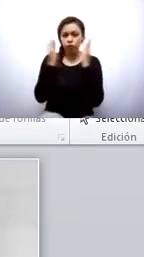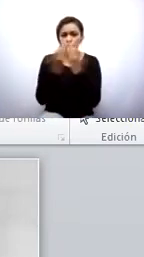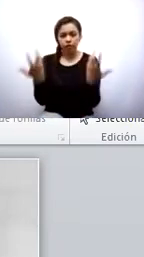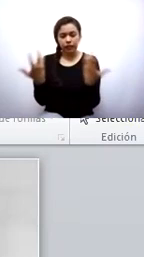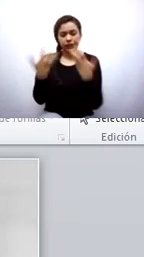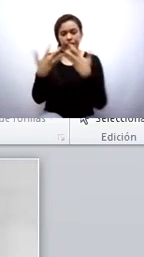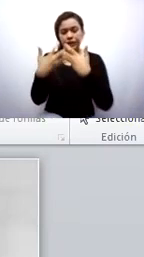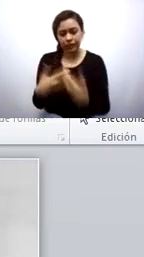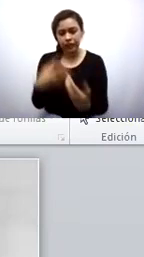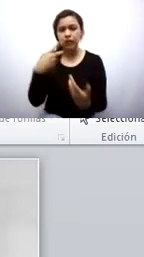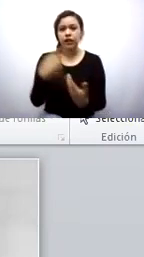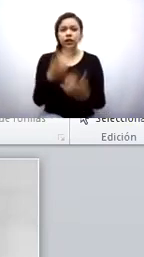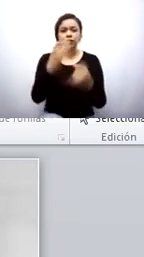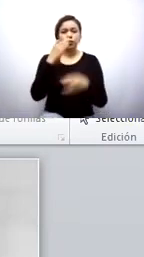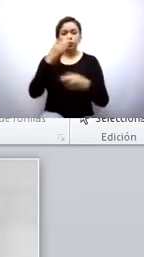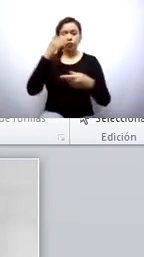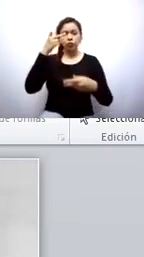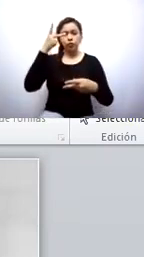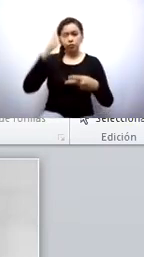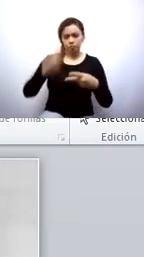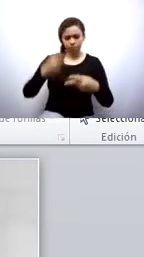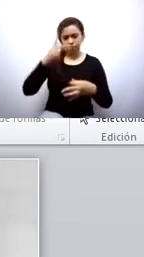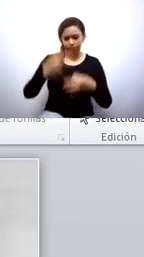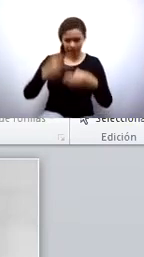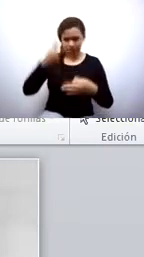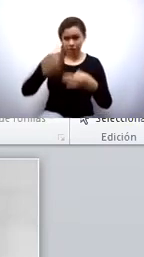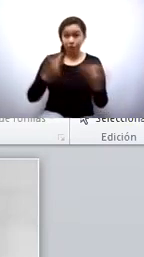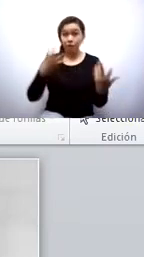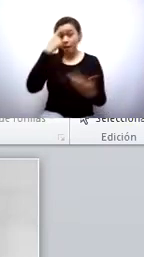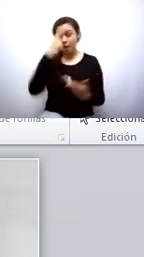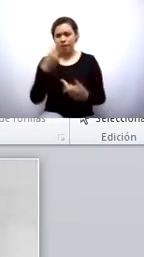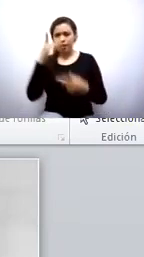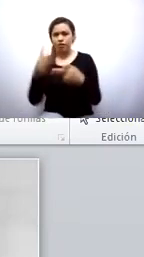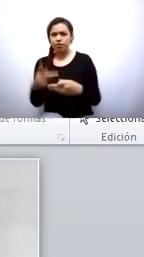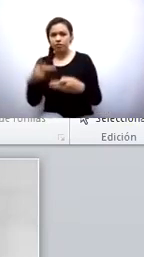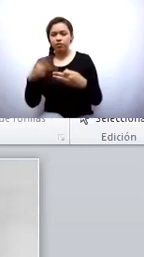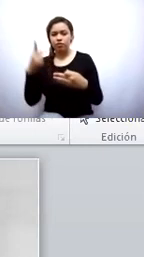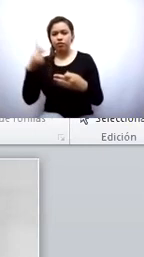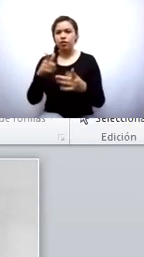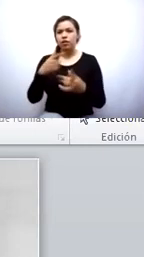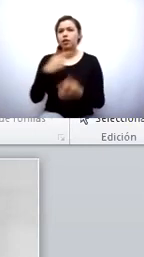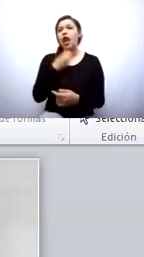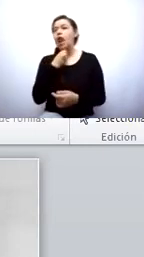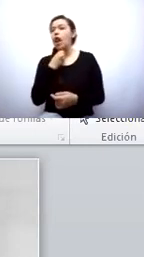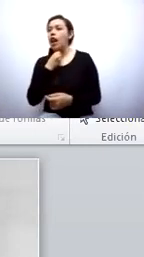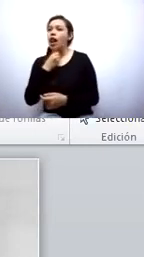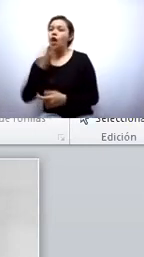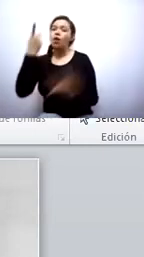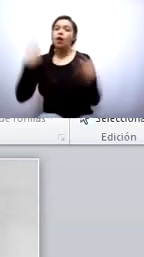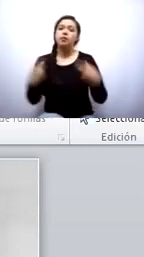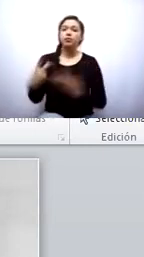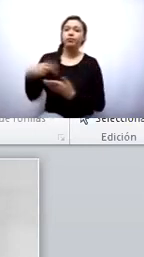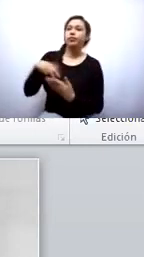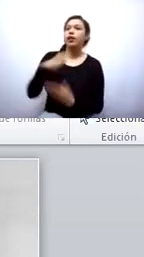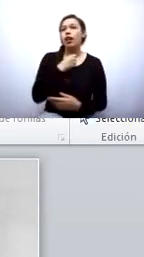sus interfaz para que podamos tener, pues no solamente una plataforma de monólogo, que únicamente nuestros alumnos